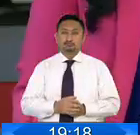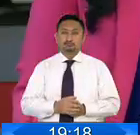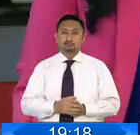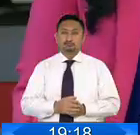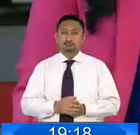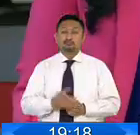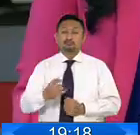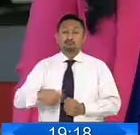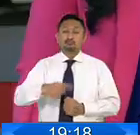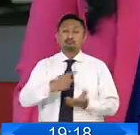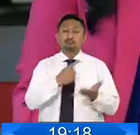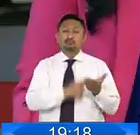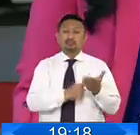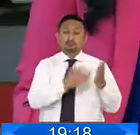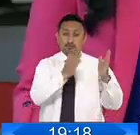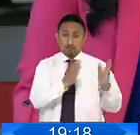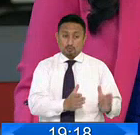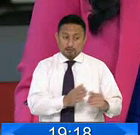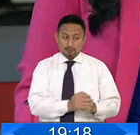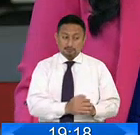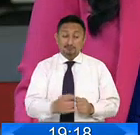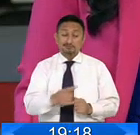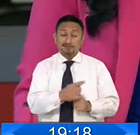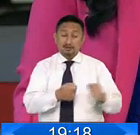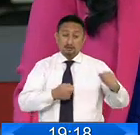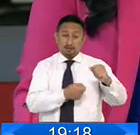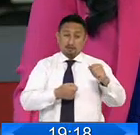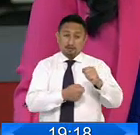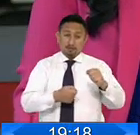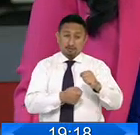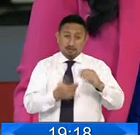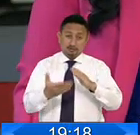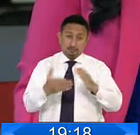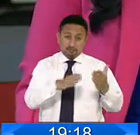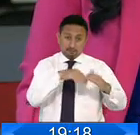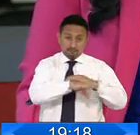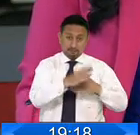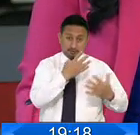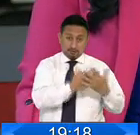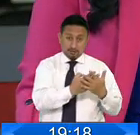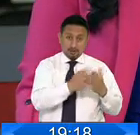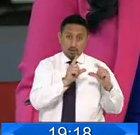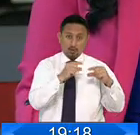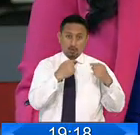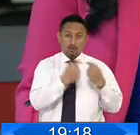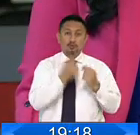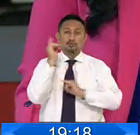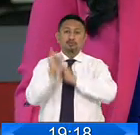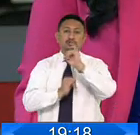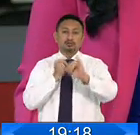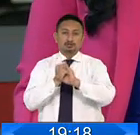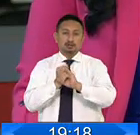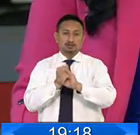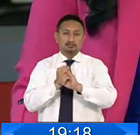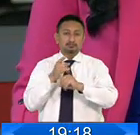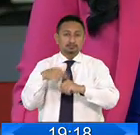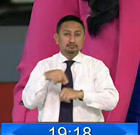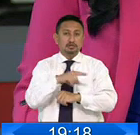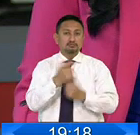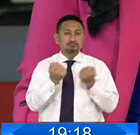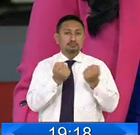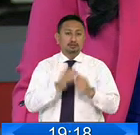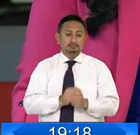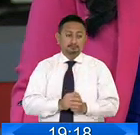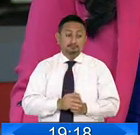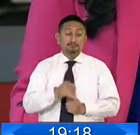Y analistas explican que tras los crímenes en el sistema penitenciario estarían grupos internacionales. Dicen que